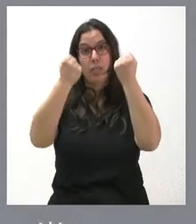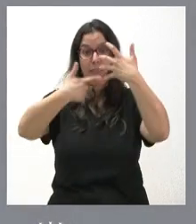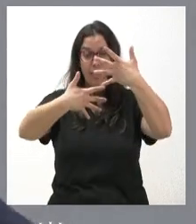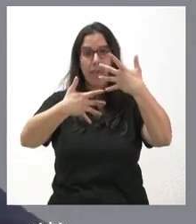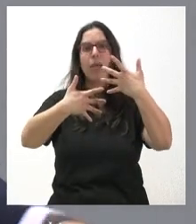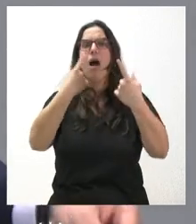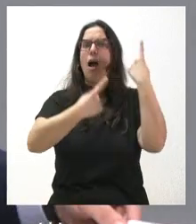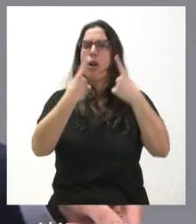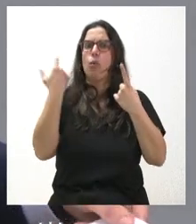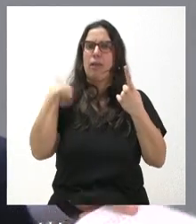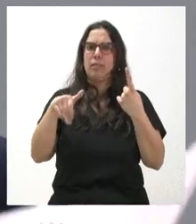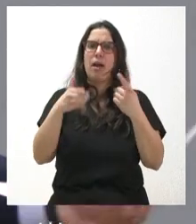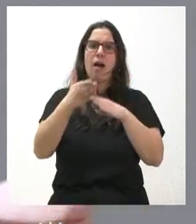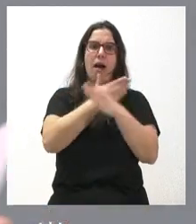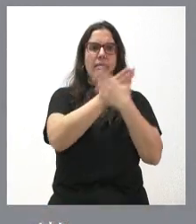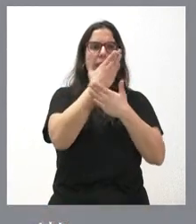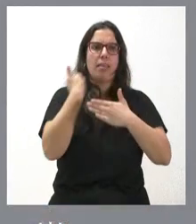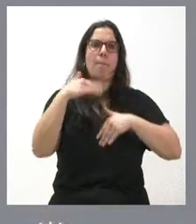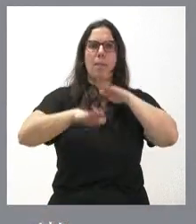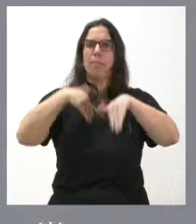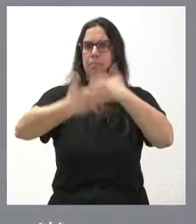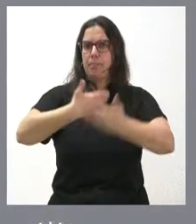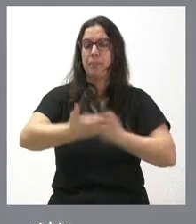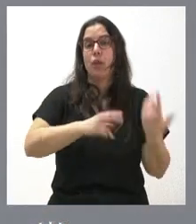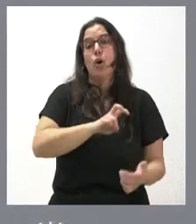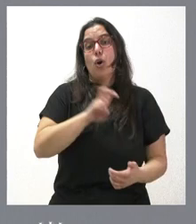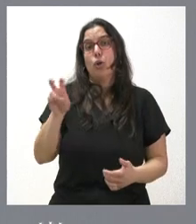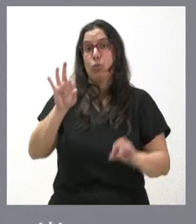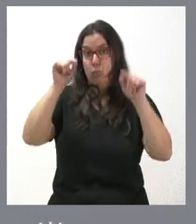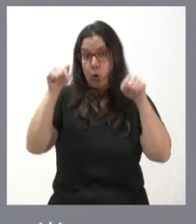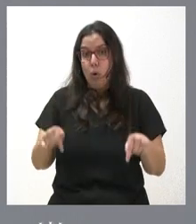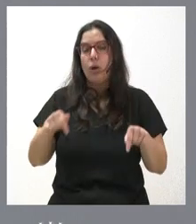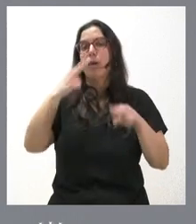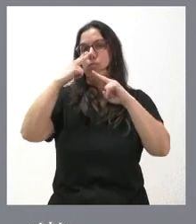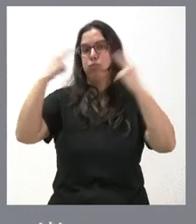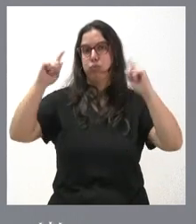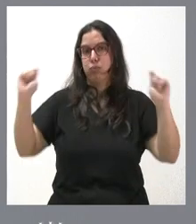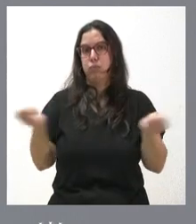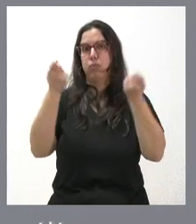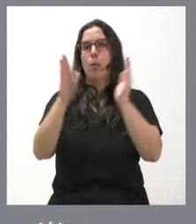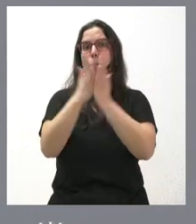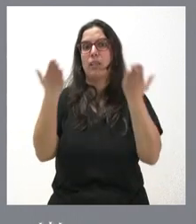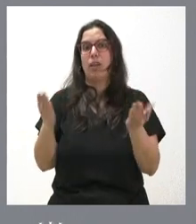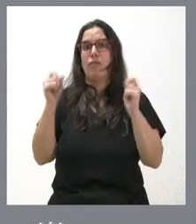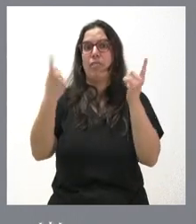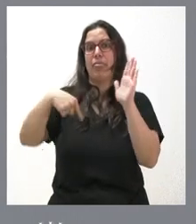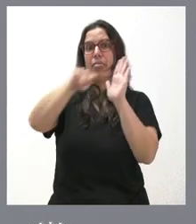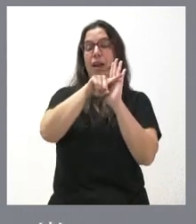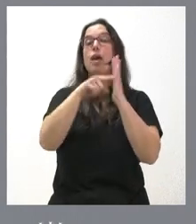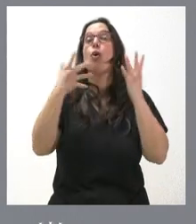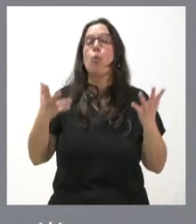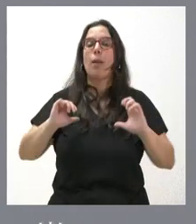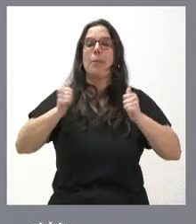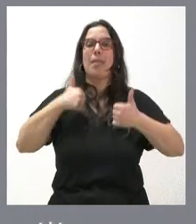de ellas hemos dado en estos días los primeros pasos y otra hoy Precisamente publicamos en el boletín oficial de la comunidad que es que abrimos el